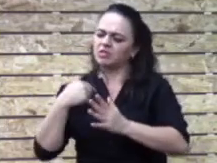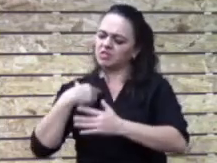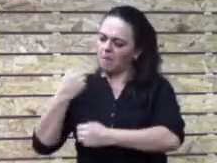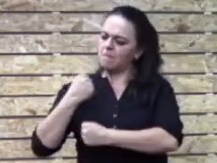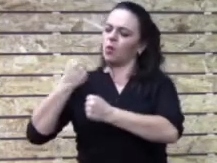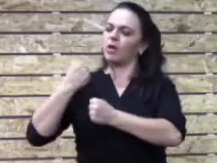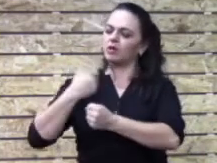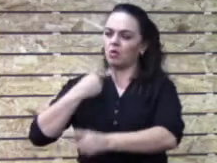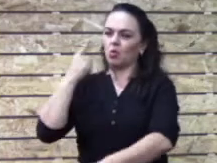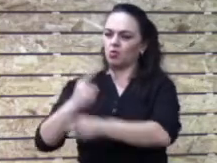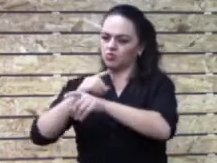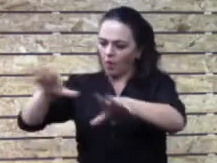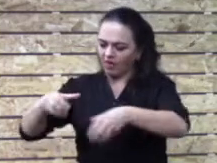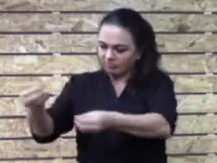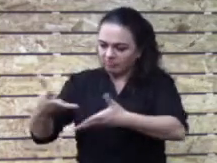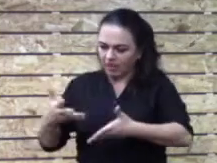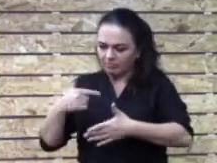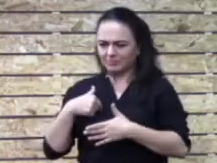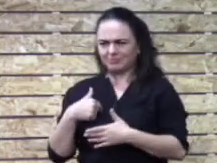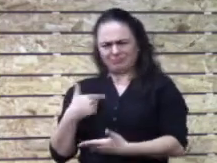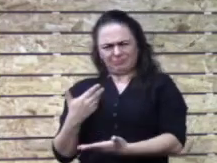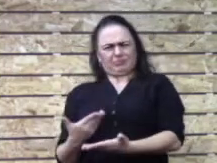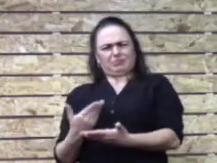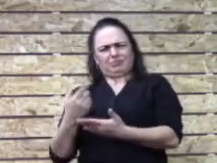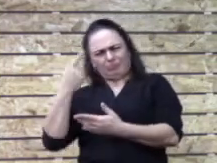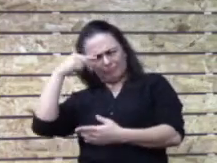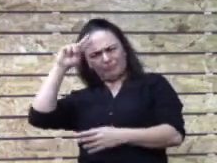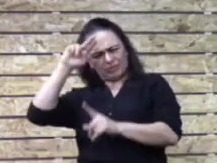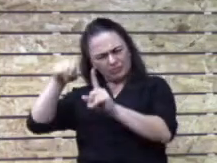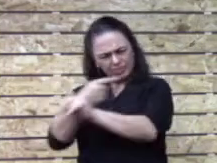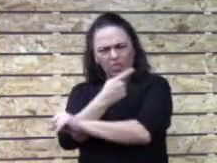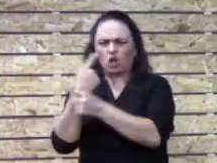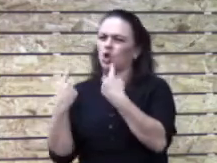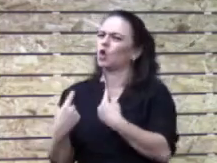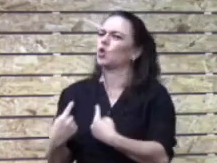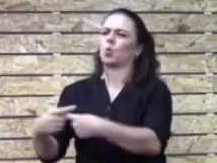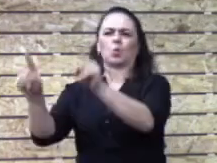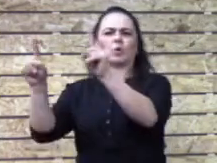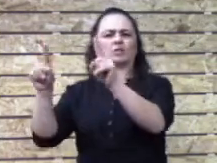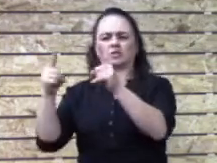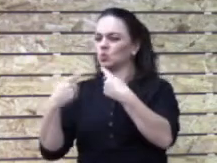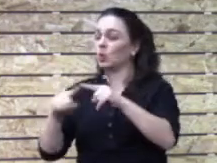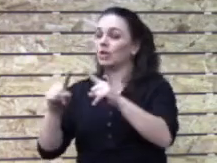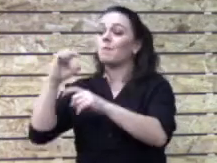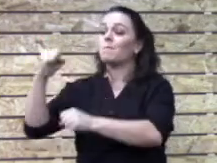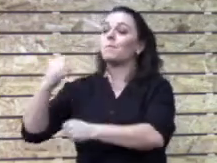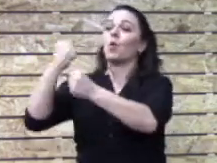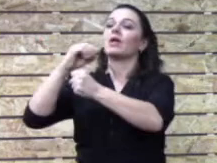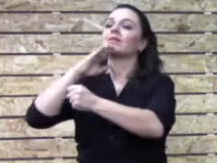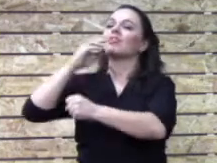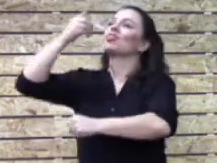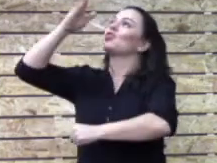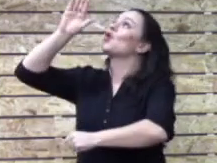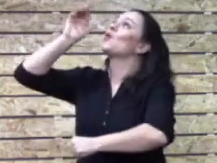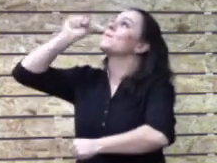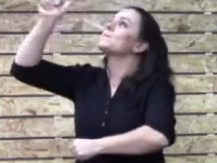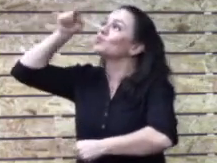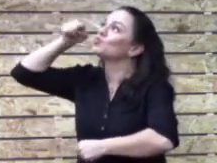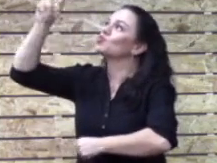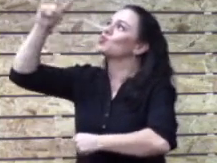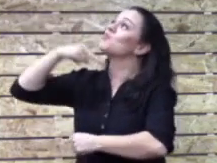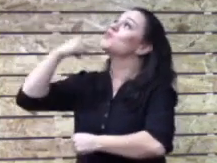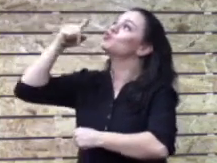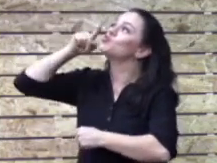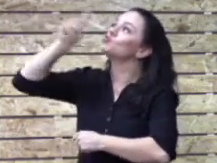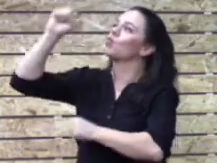Bueno, sacarlo del contexto. Satanás sacó ese verso número 11 y